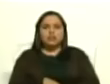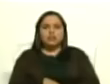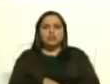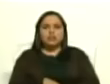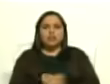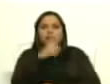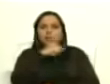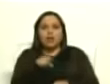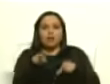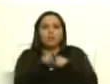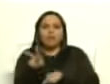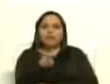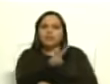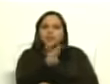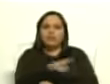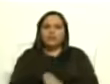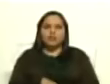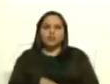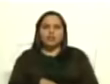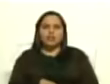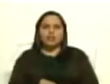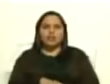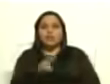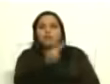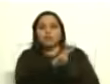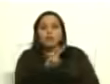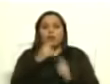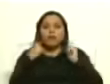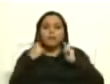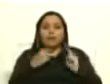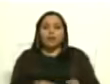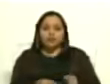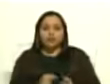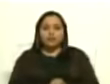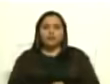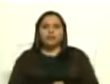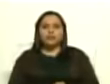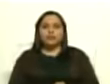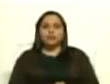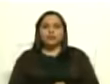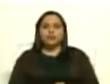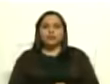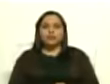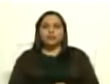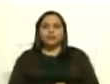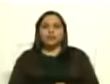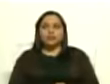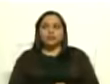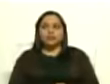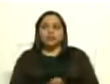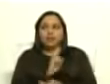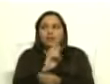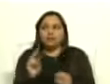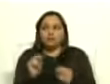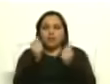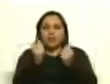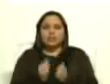Venezuela, que en un segundo Venezuela perdió, escúchese bien, en un segundo perdió casi